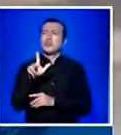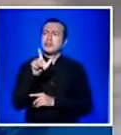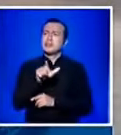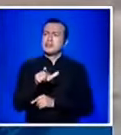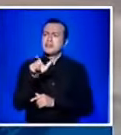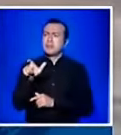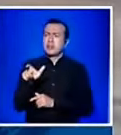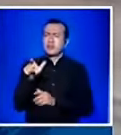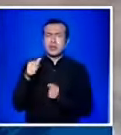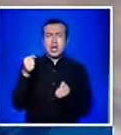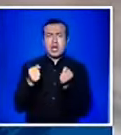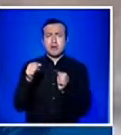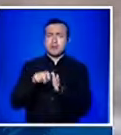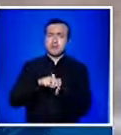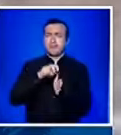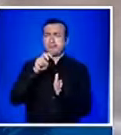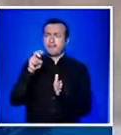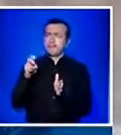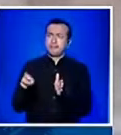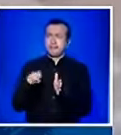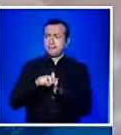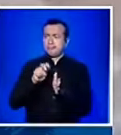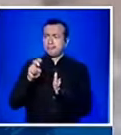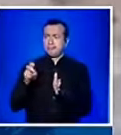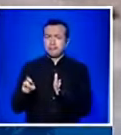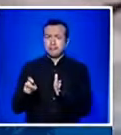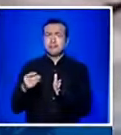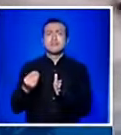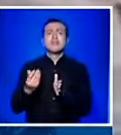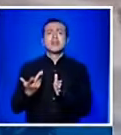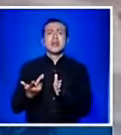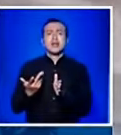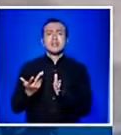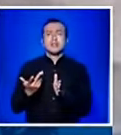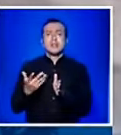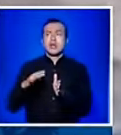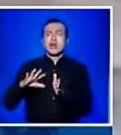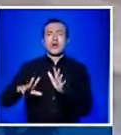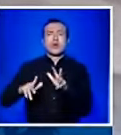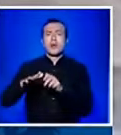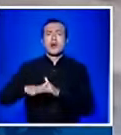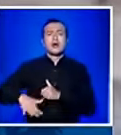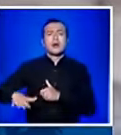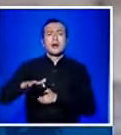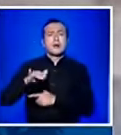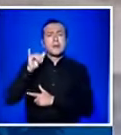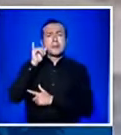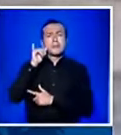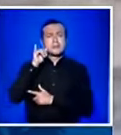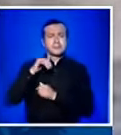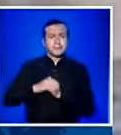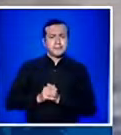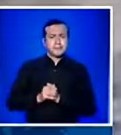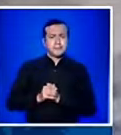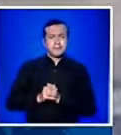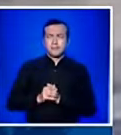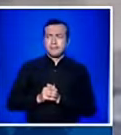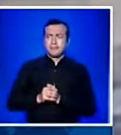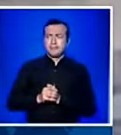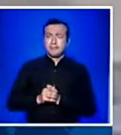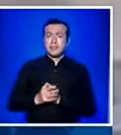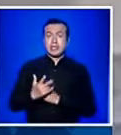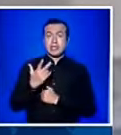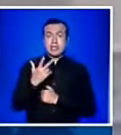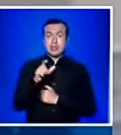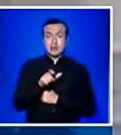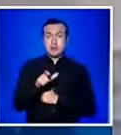asaltantes se bajan de un vehículo color plata en el sector de Mirasierra, en el Valle de los Chillos. Ahí interceptan a tres